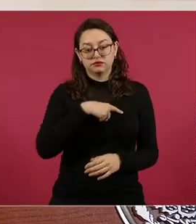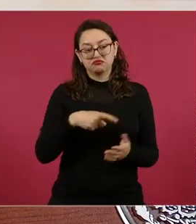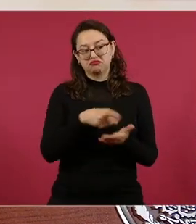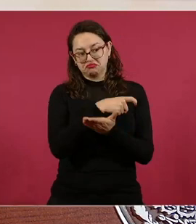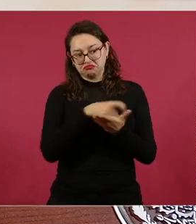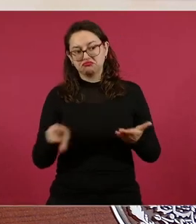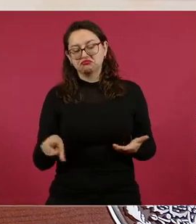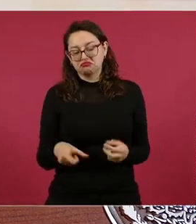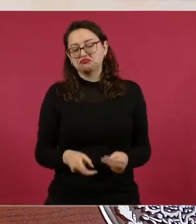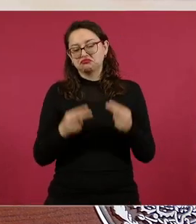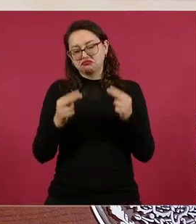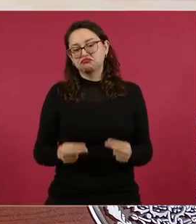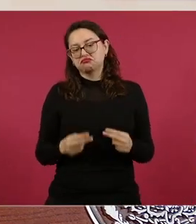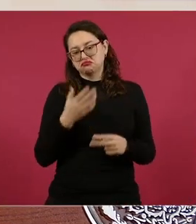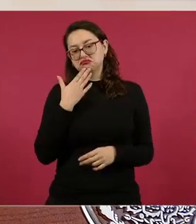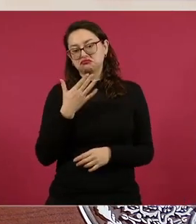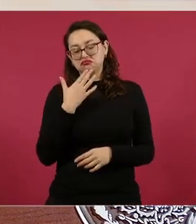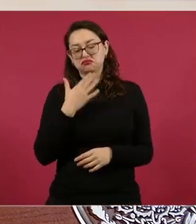buen negocio.